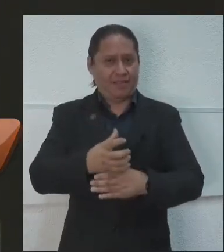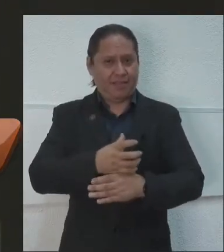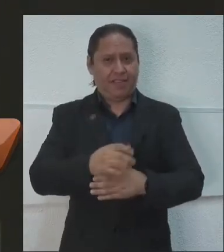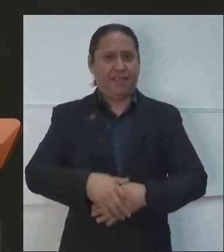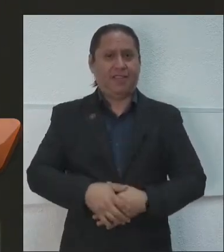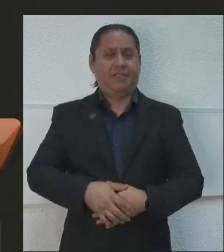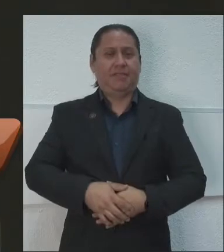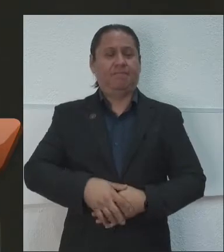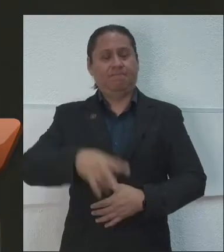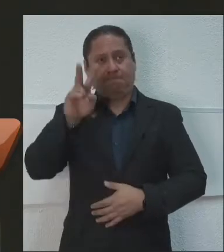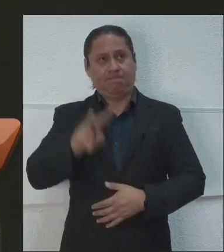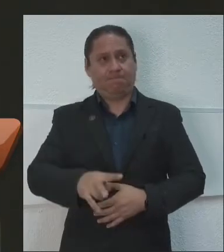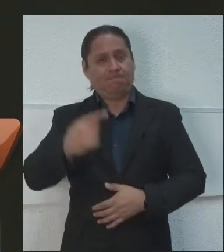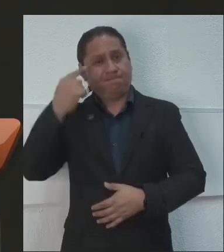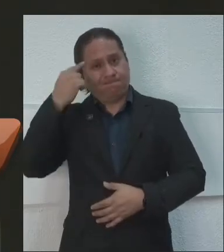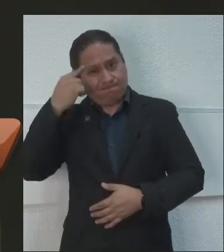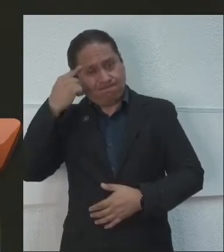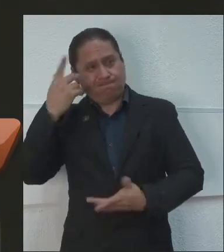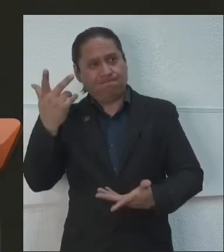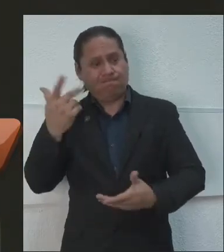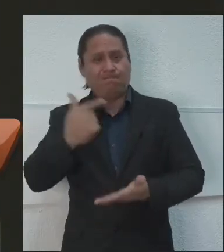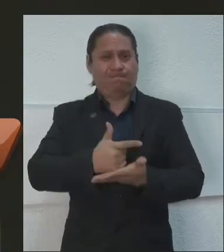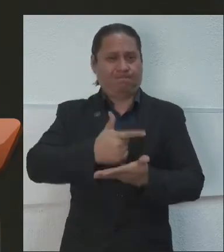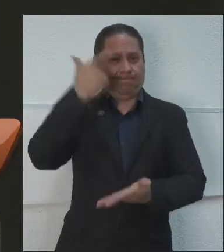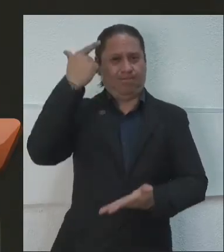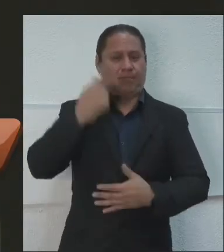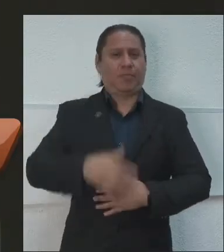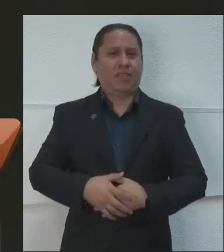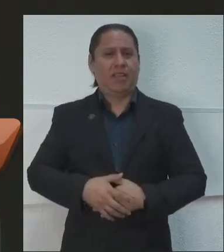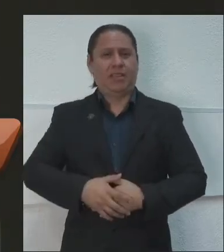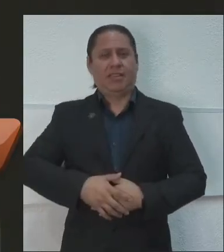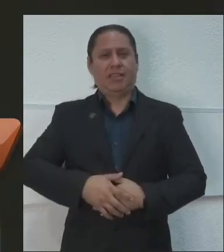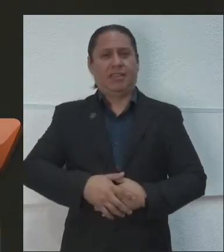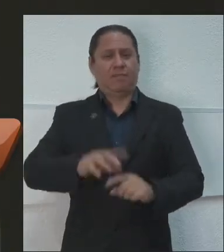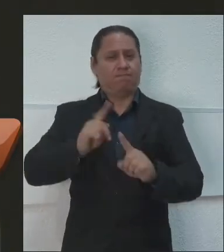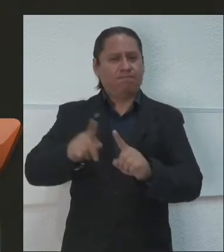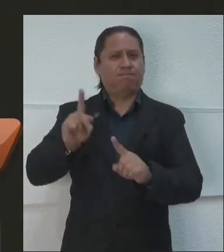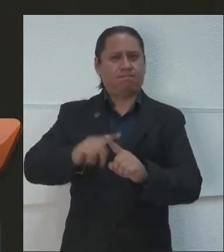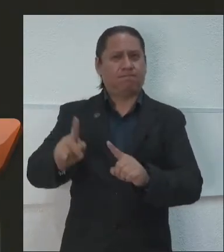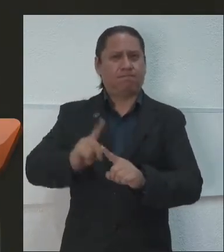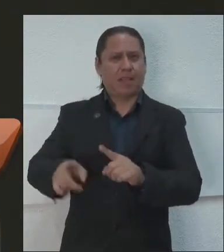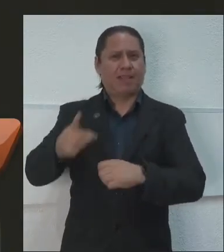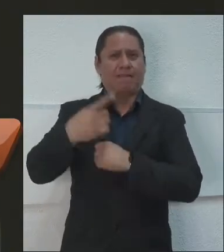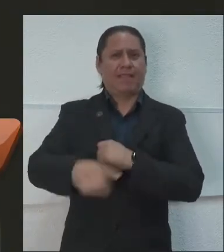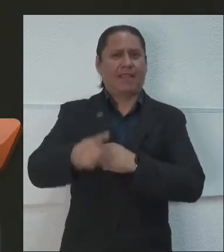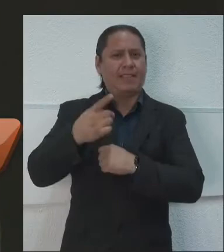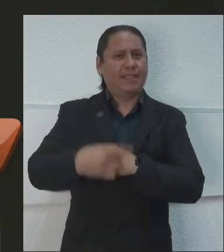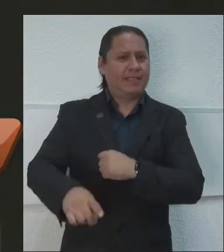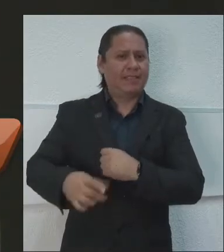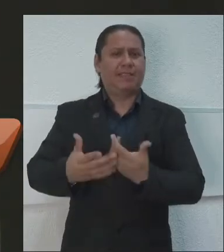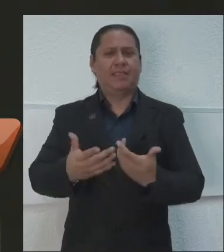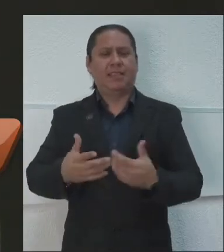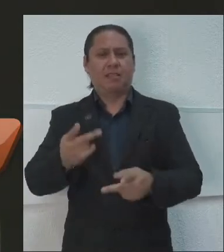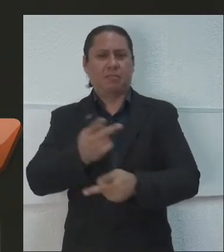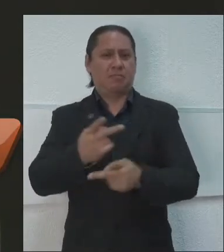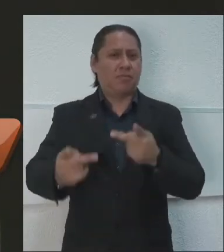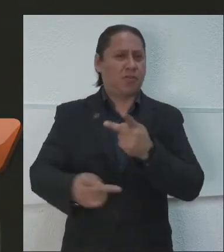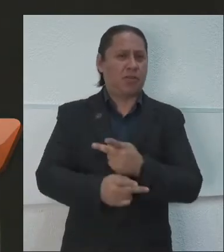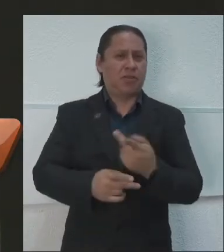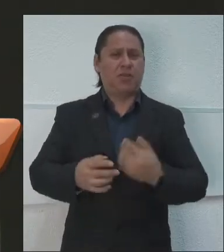es delicada y ha tenido como consecuencia una seria afectación a la producción